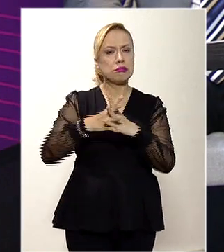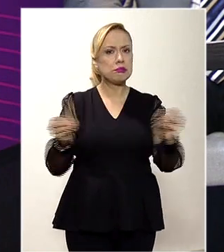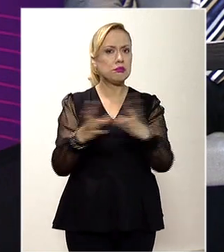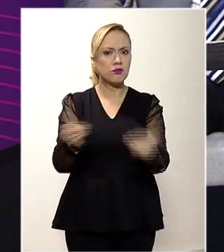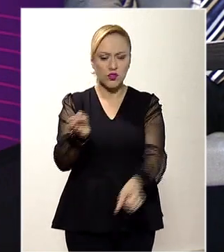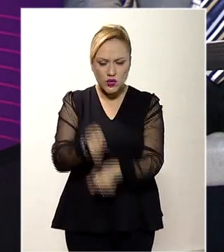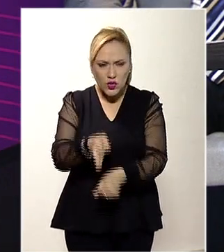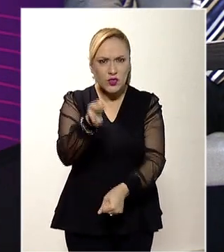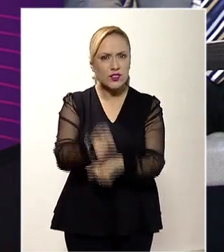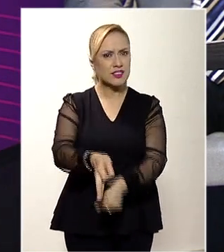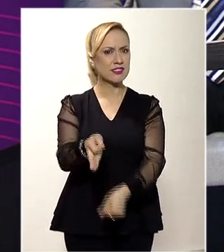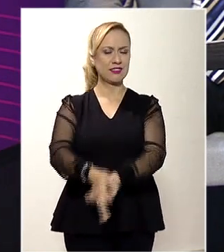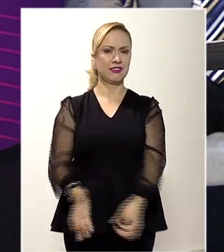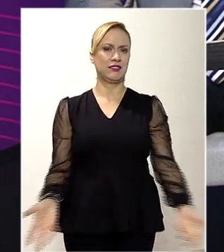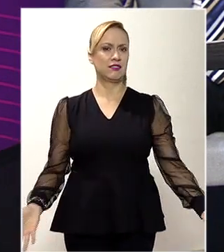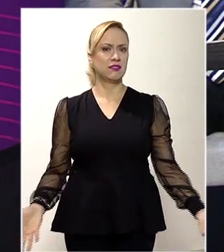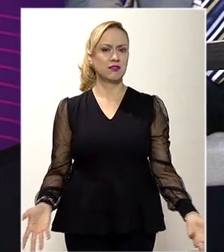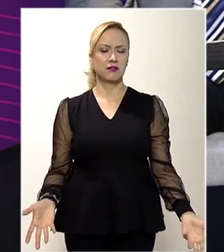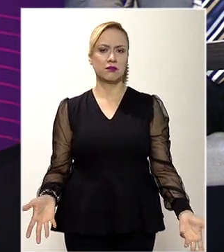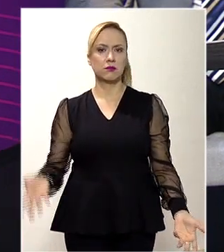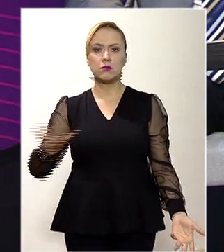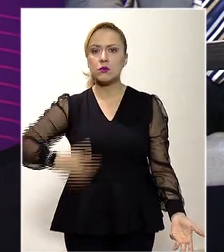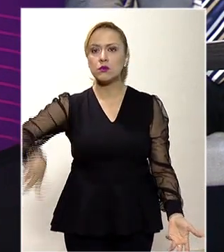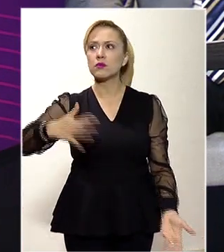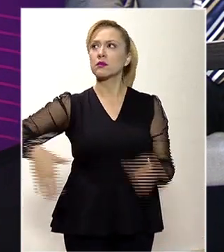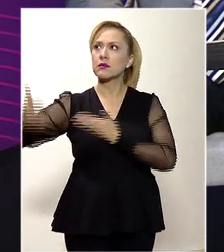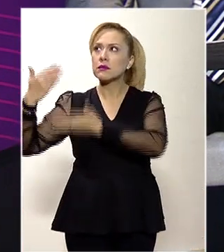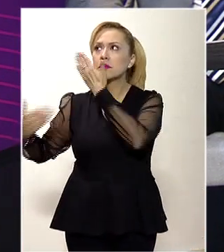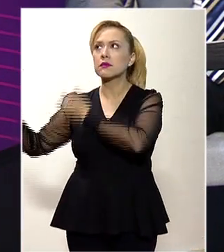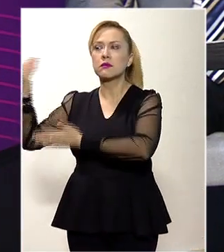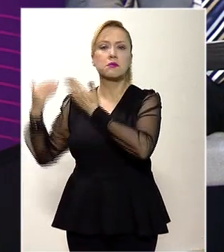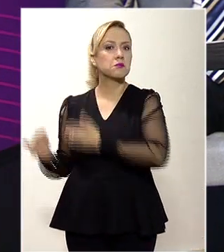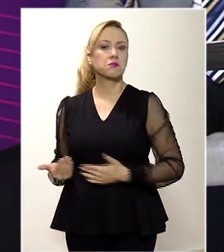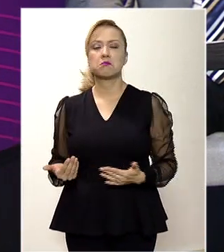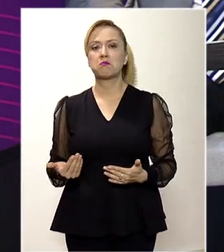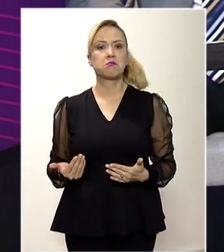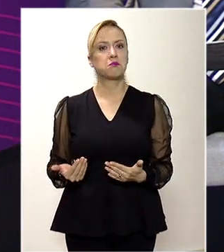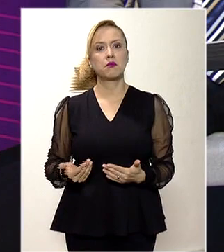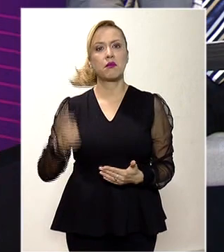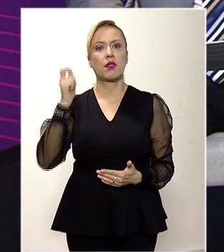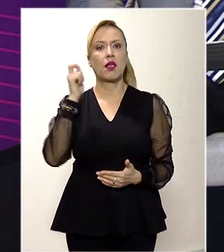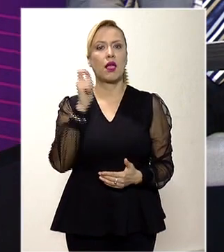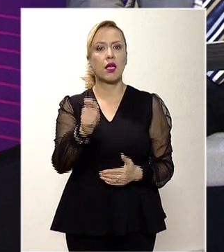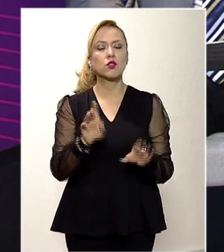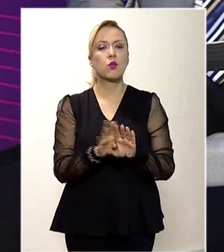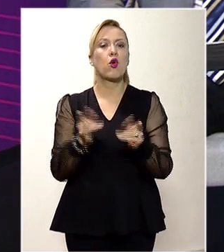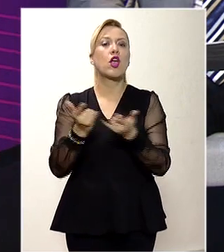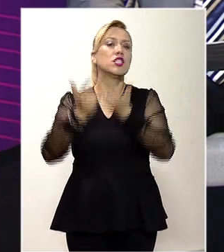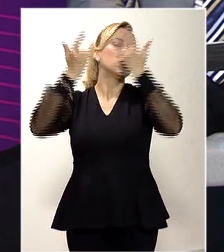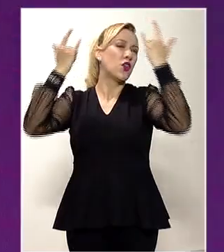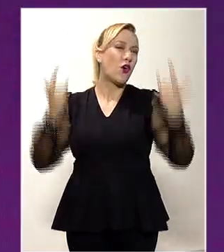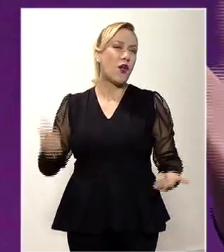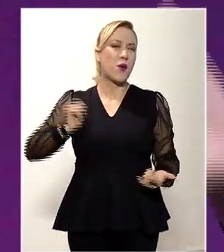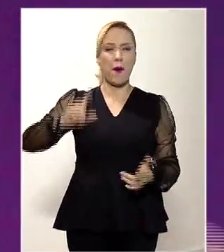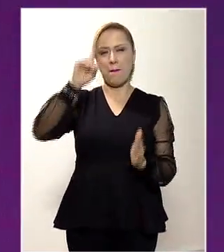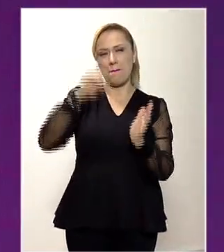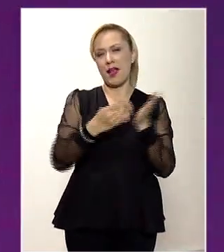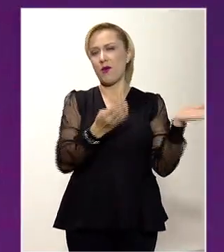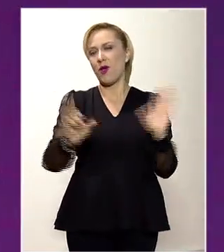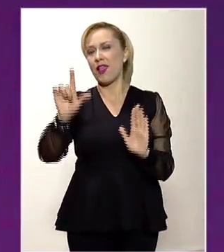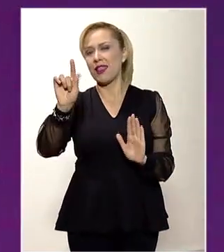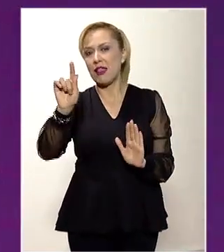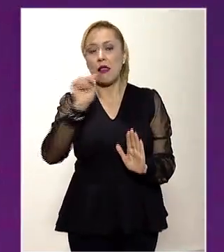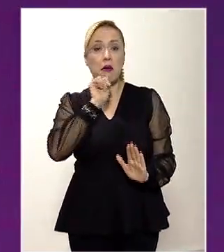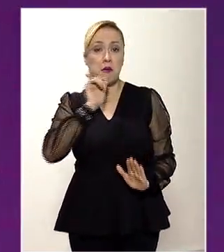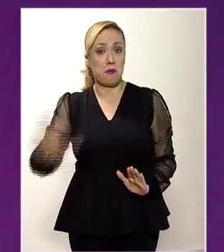Eso hace muchos retos porque no construye solo búsqueda hacia atrás, la búsqueda de larga data, le llamamos casos de larga data, o la histórica de los casos de los 70, porque tampoco los